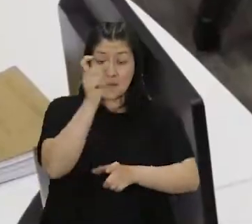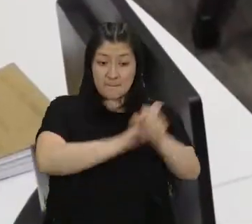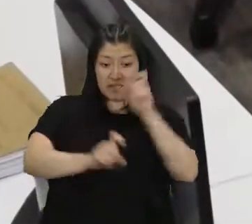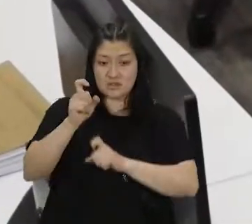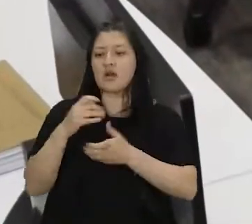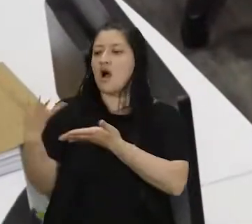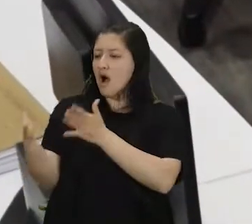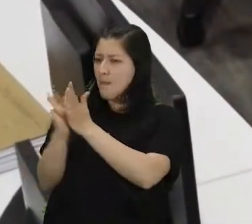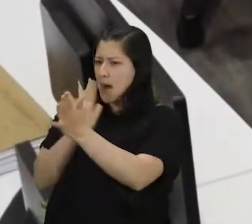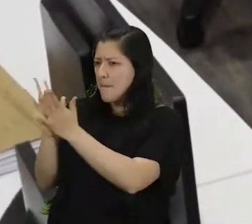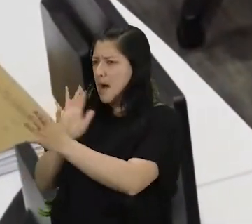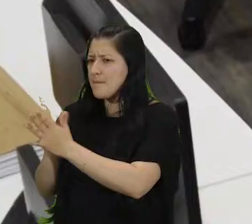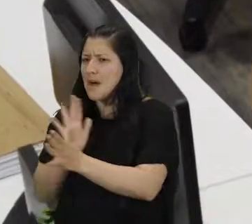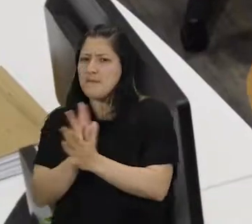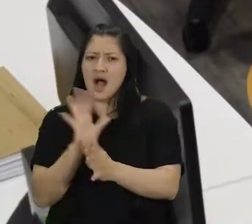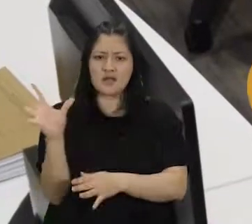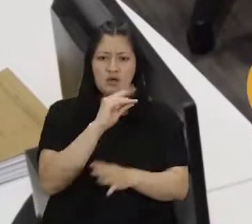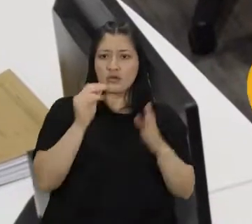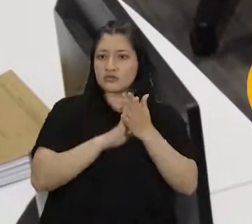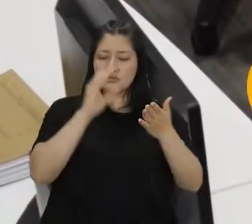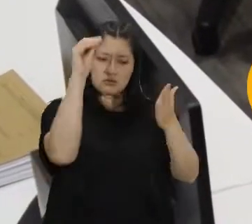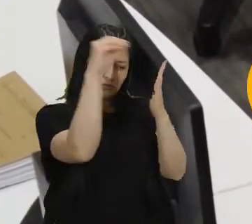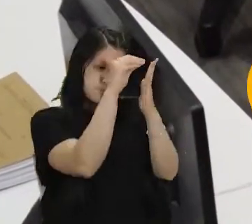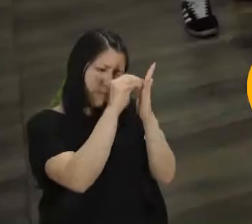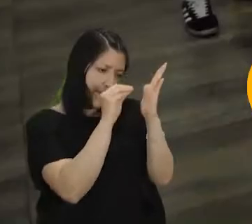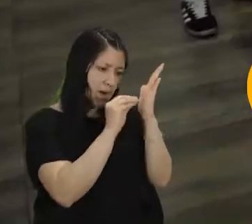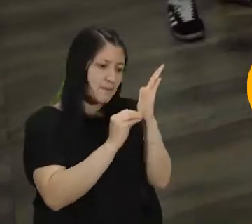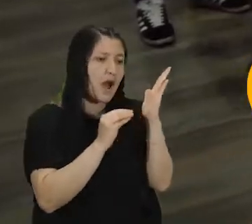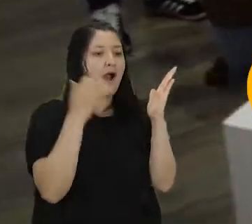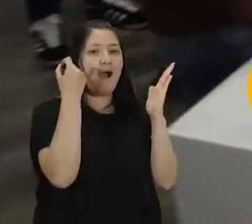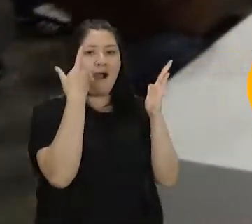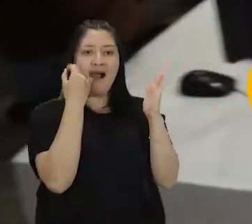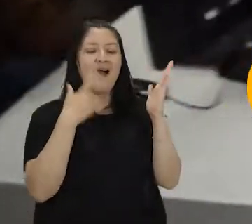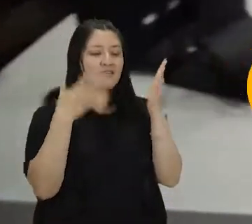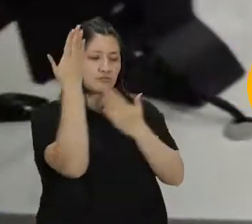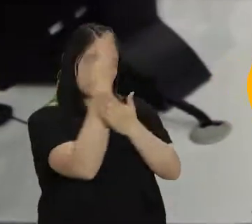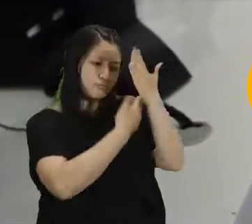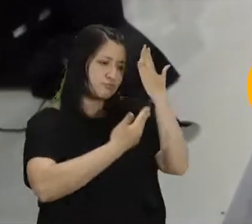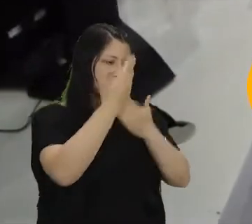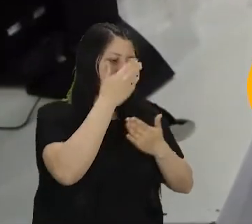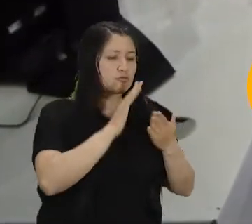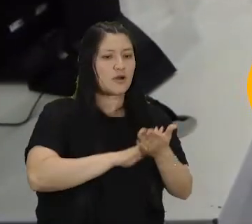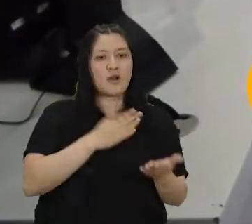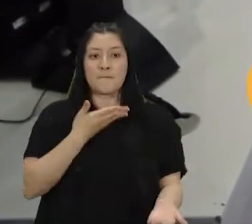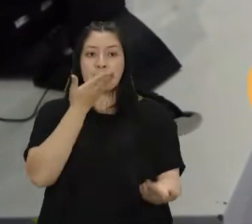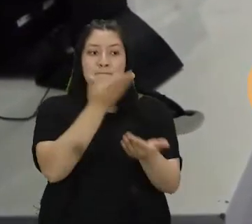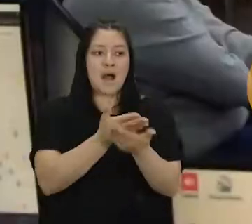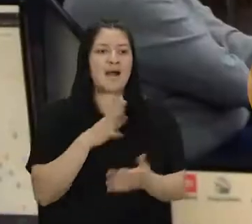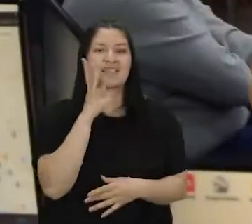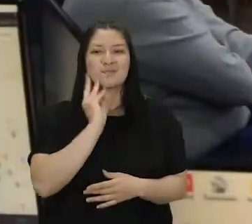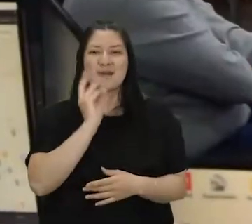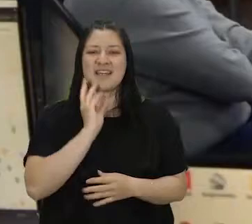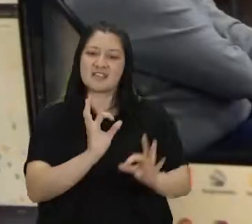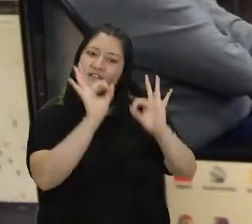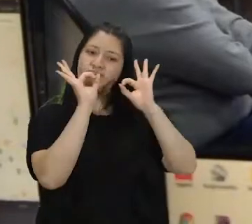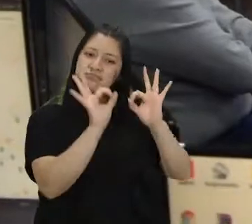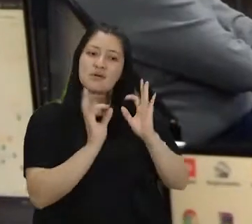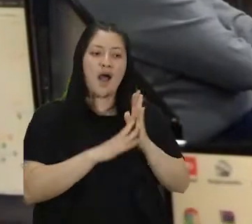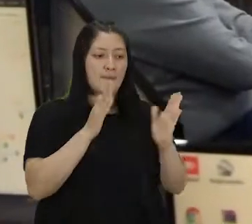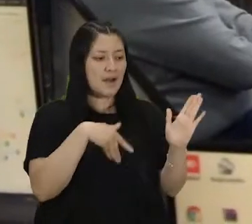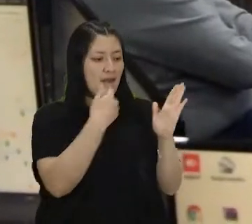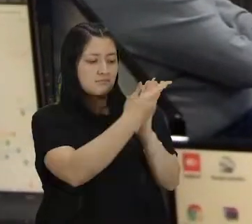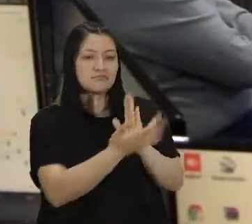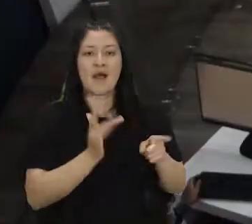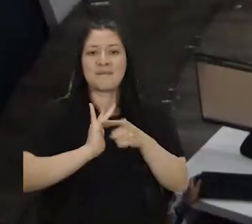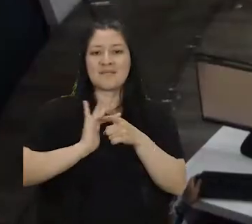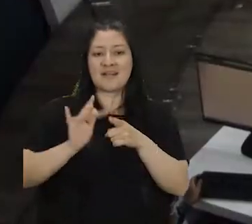equipo profesional como la misma operación que tiene el sistema de Pasto, con el fin de poder analizar y llevar aquellas